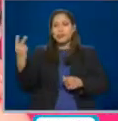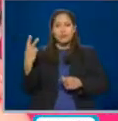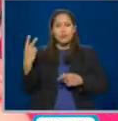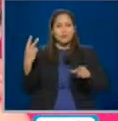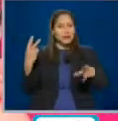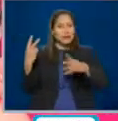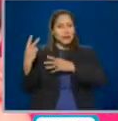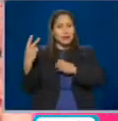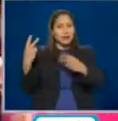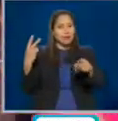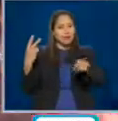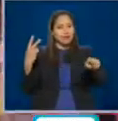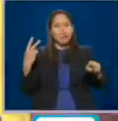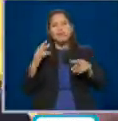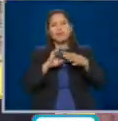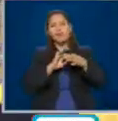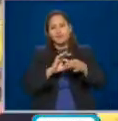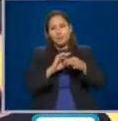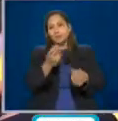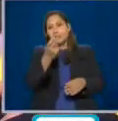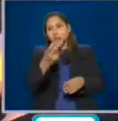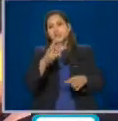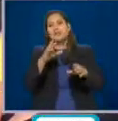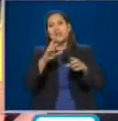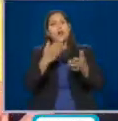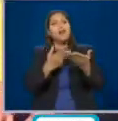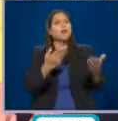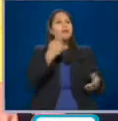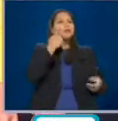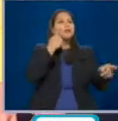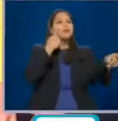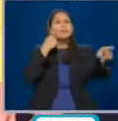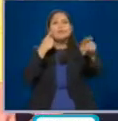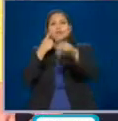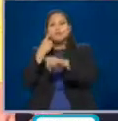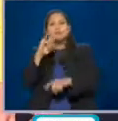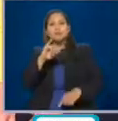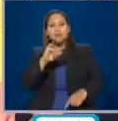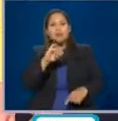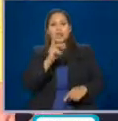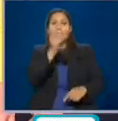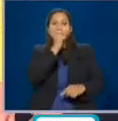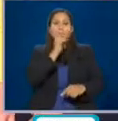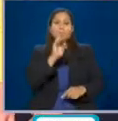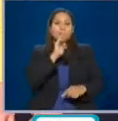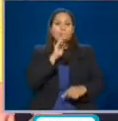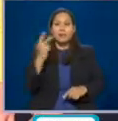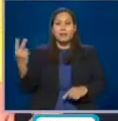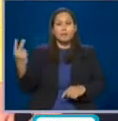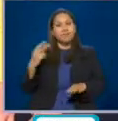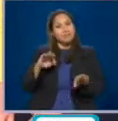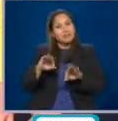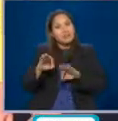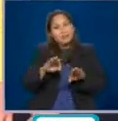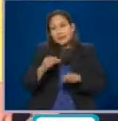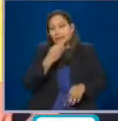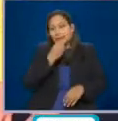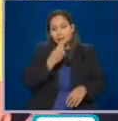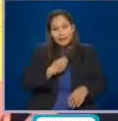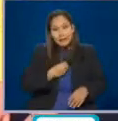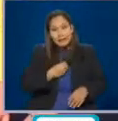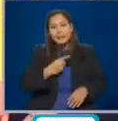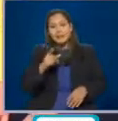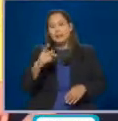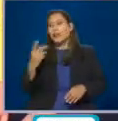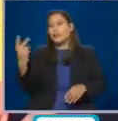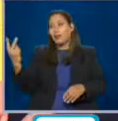ahora es en lo más común esto, pero este tema que estás diciendo. Exactamente. En la realidad es que papá y mamá tienen que trabajar, los dos tienen que trabajar, no hay de otra, y entonces pues